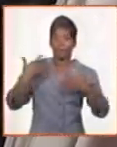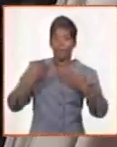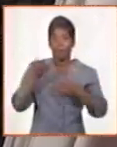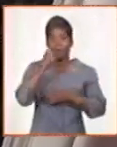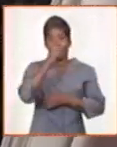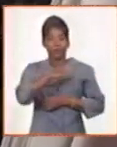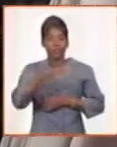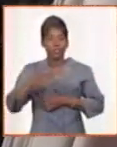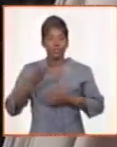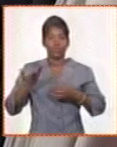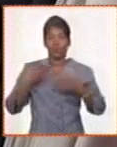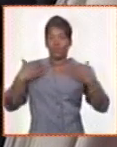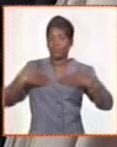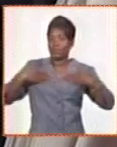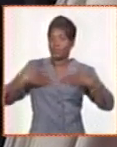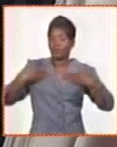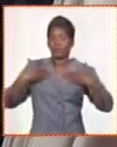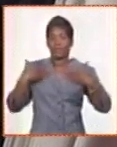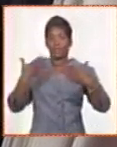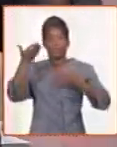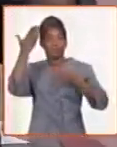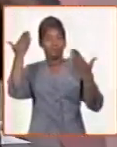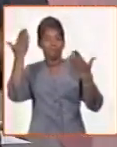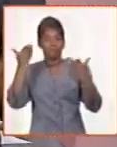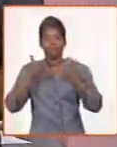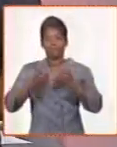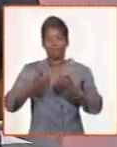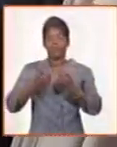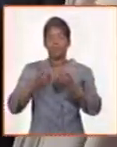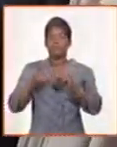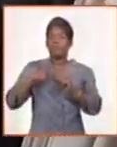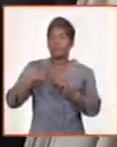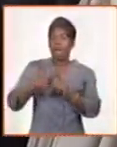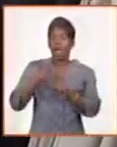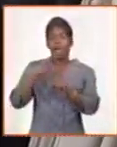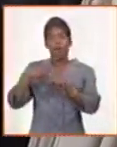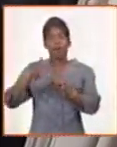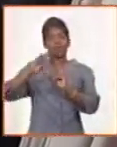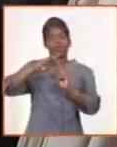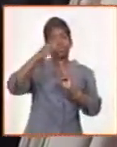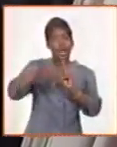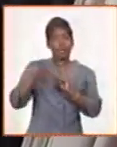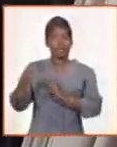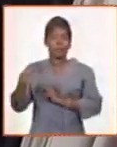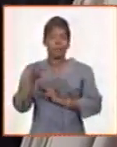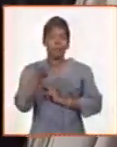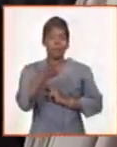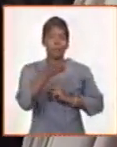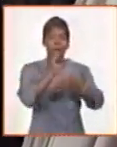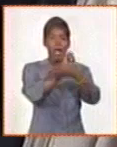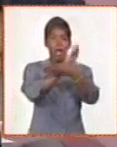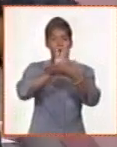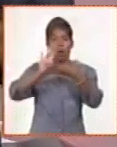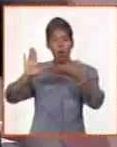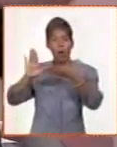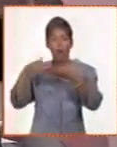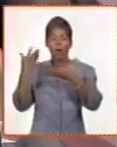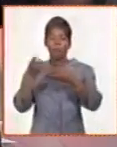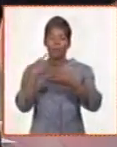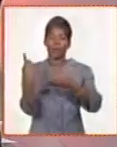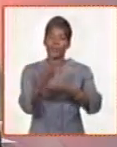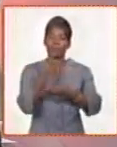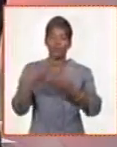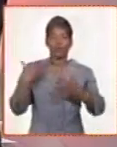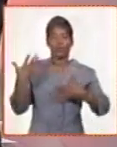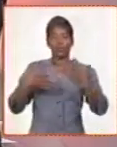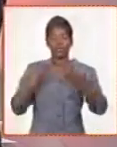salas, en las inauguraciones y clausuras de cualquier cantidad. Ahora mismo hoy vienen allá y estaban como cinco colmenitas haciendo cosas, ¿no? Hoy cinco, había uno